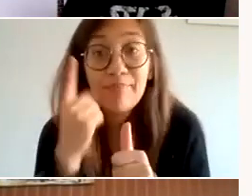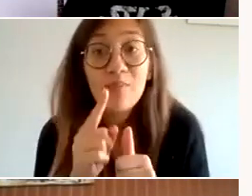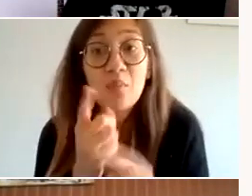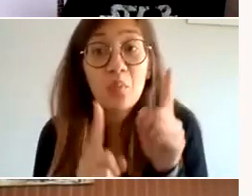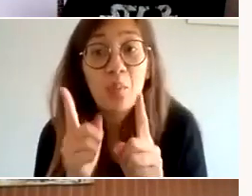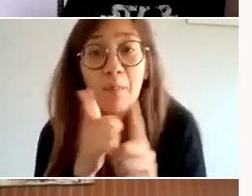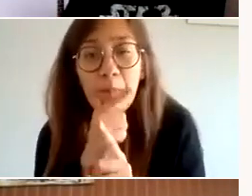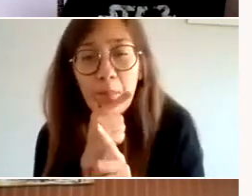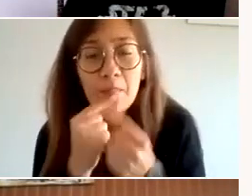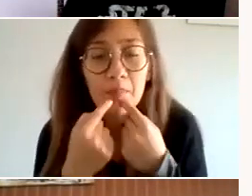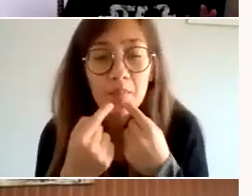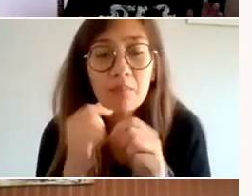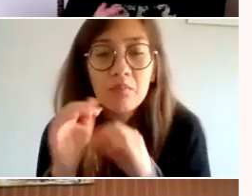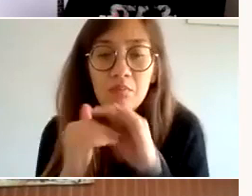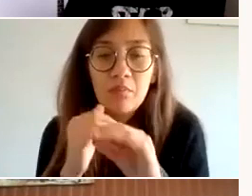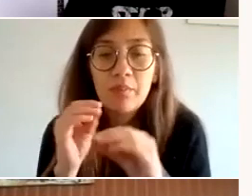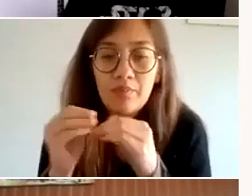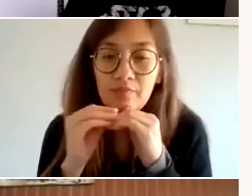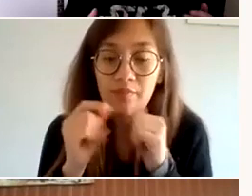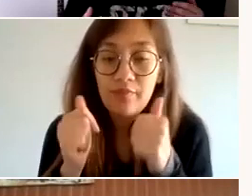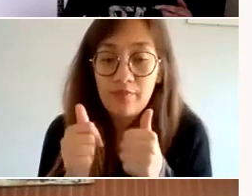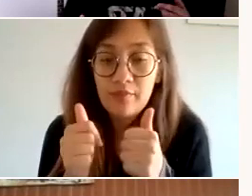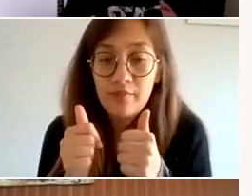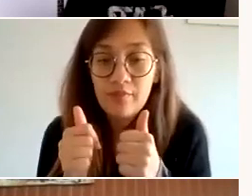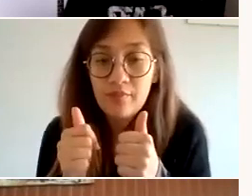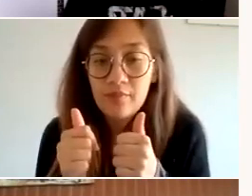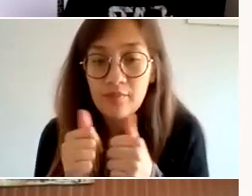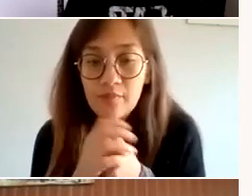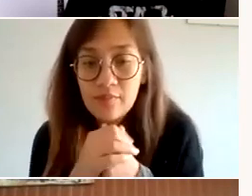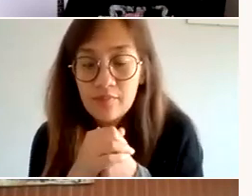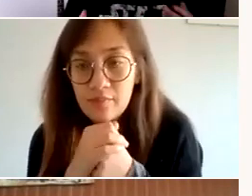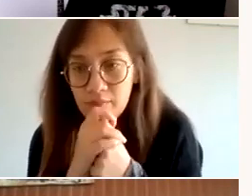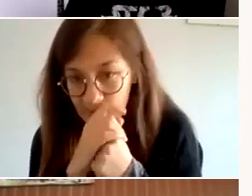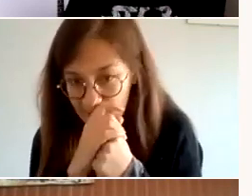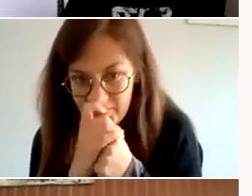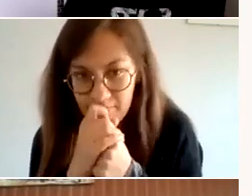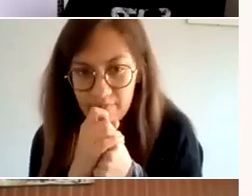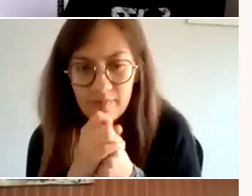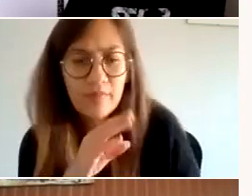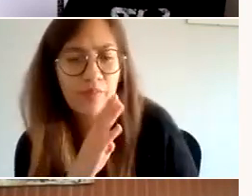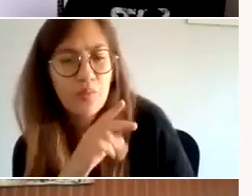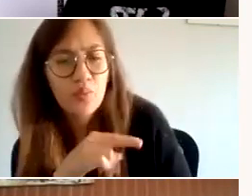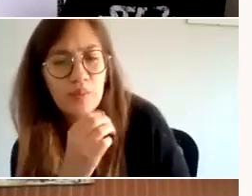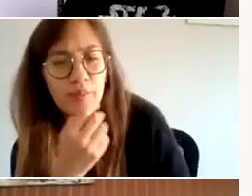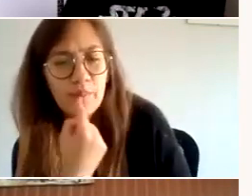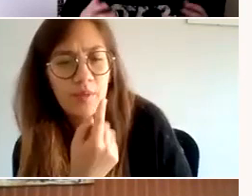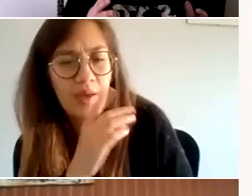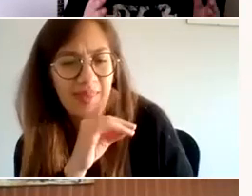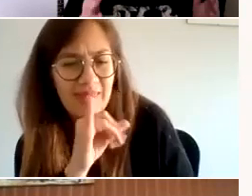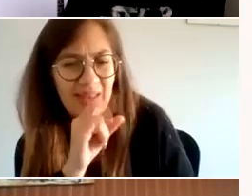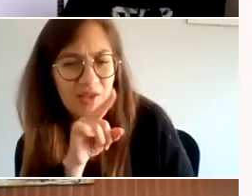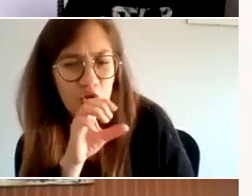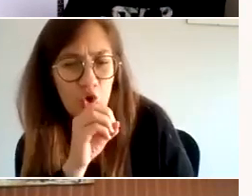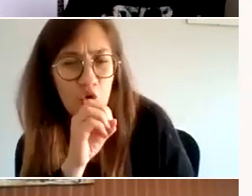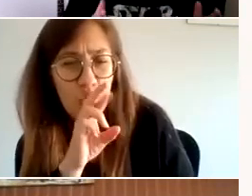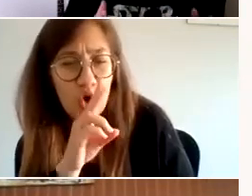preguntas, me lo hacen saber por correo o por alguna otra vía que podamos conectar. Se los prometo,